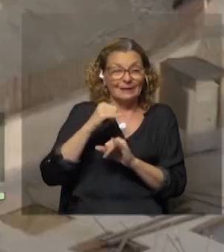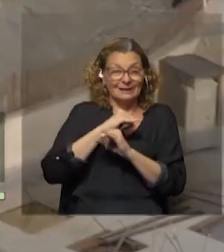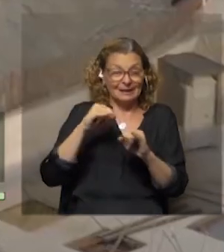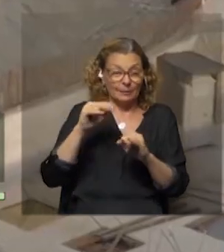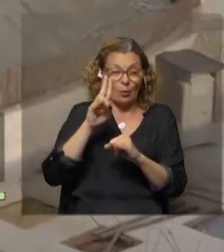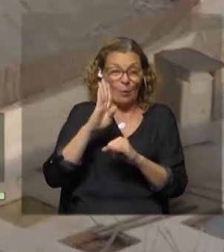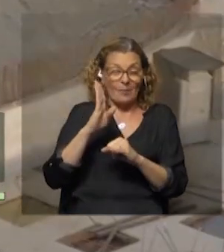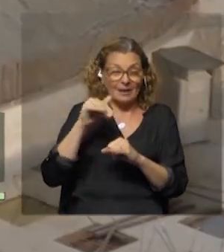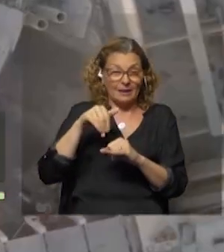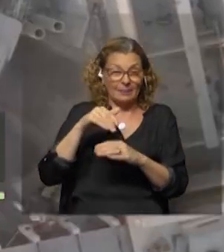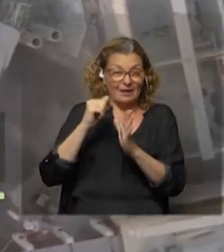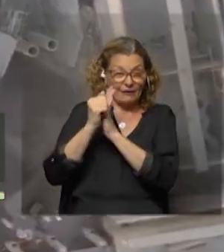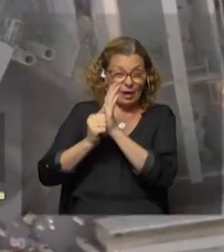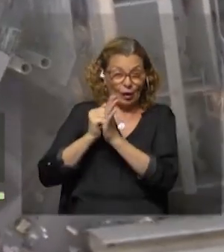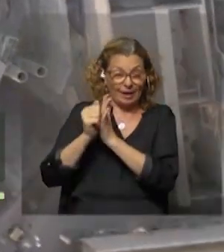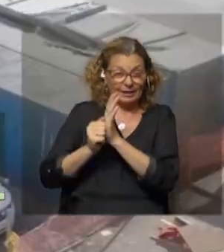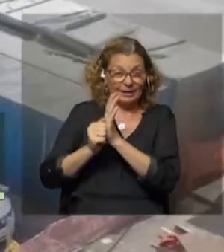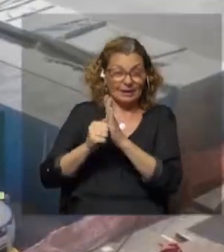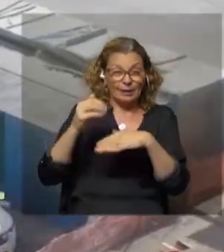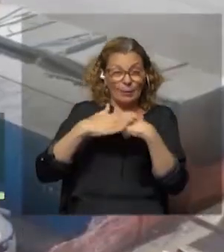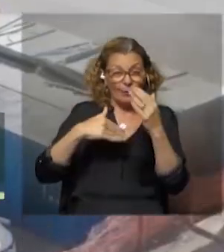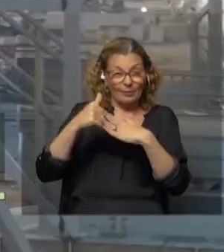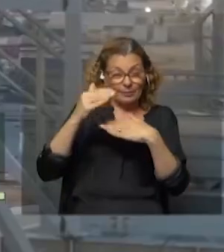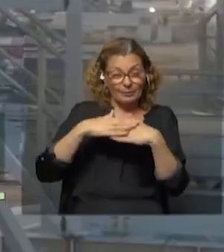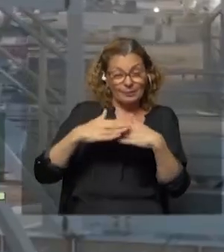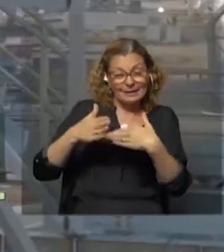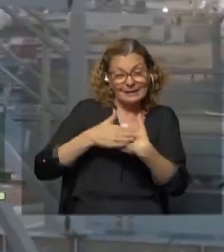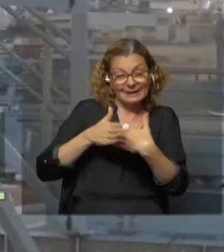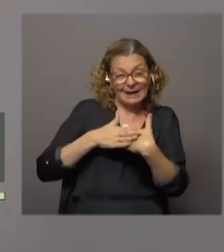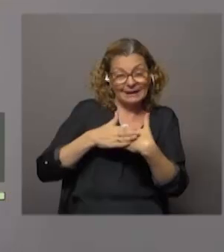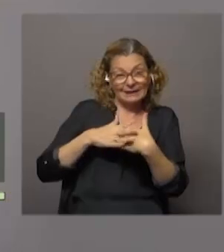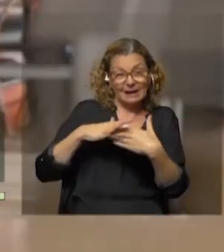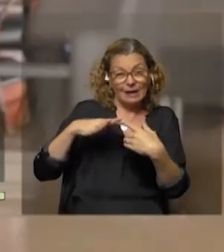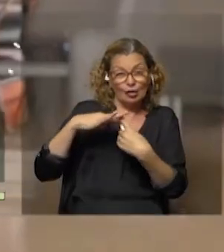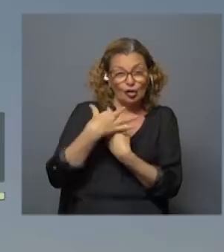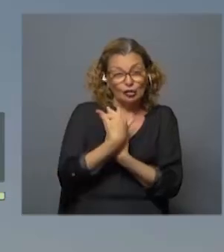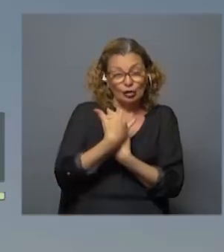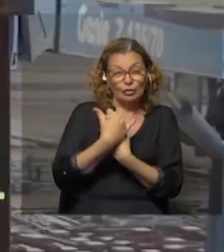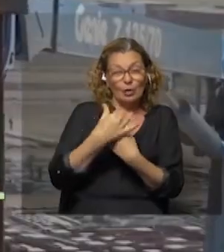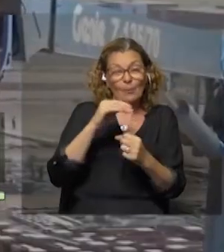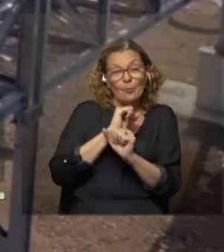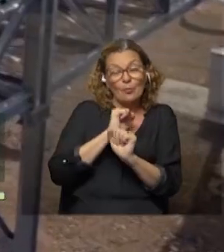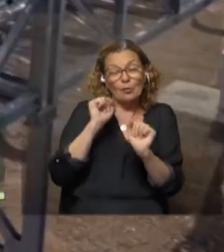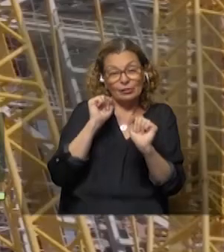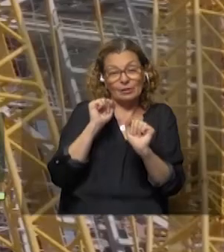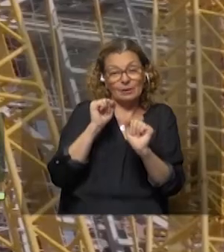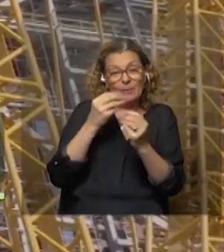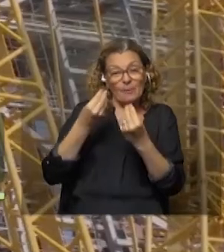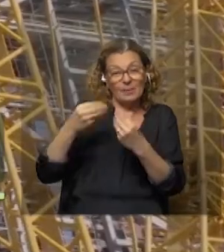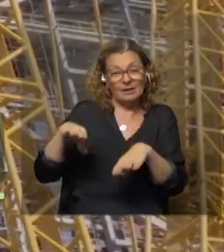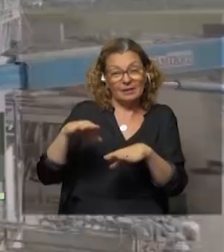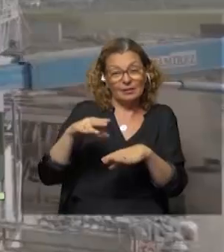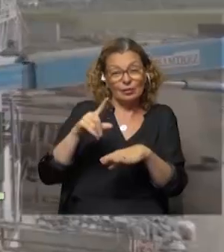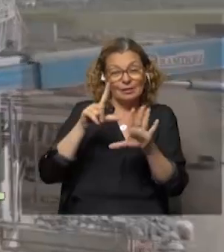de la obra upm y central y las obras conexas que tienen que ver con esas obras bueno posiblemente podamos estar perdiendo